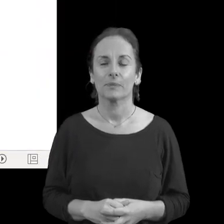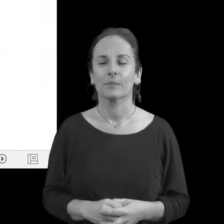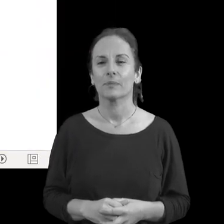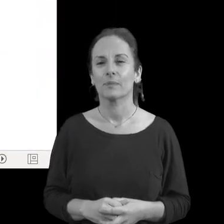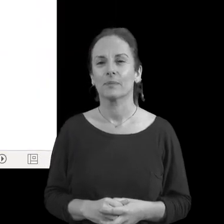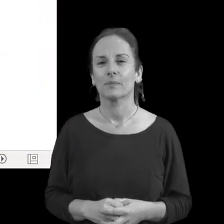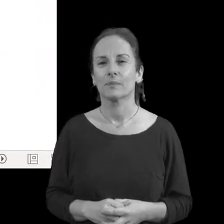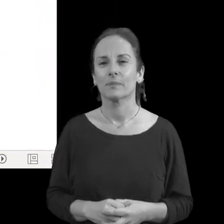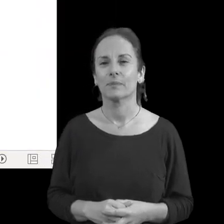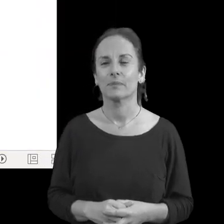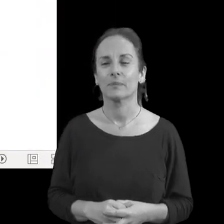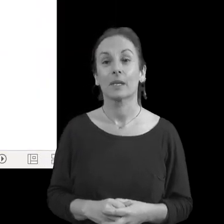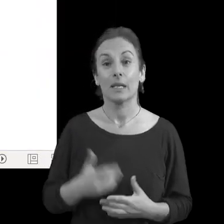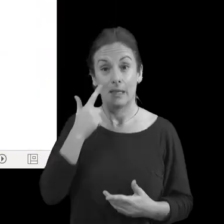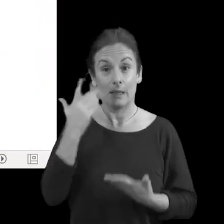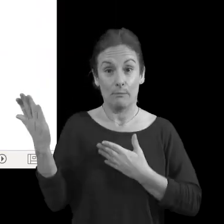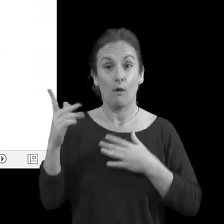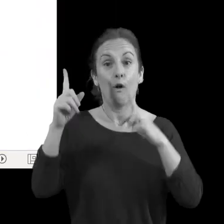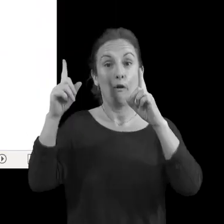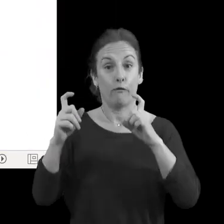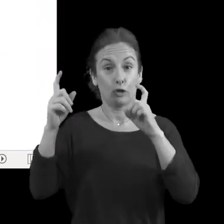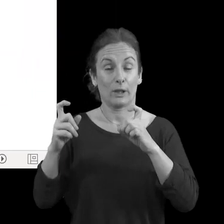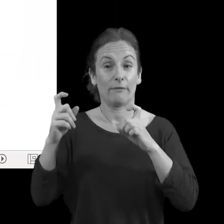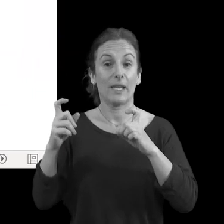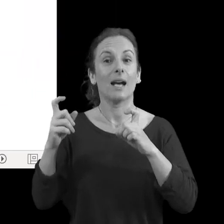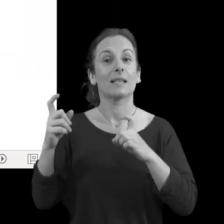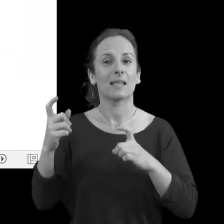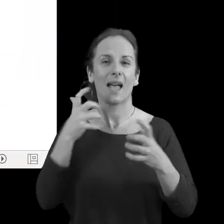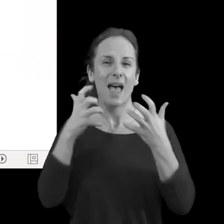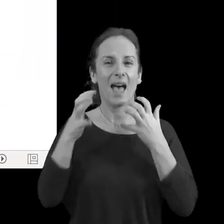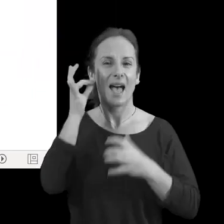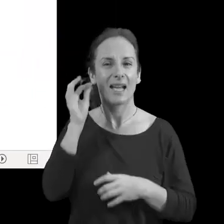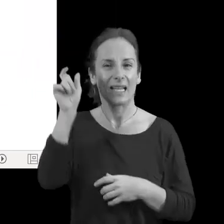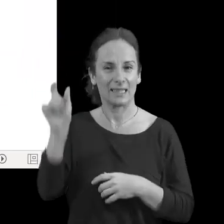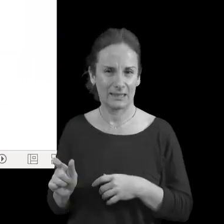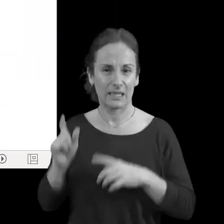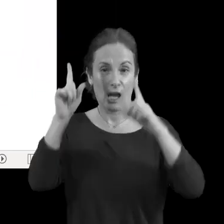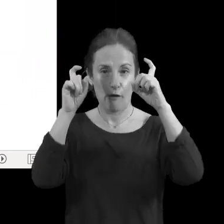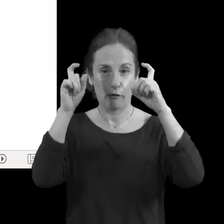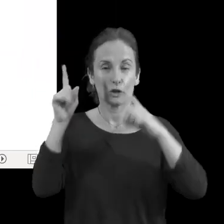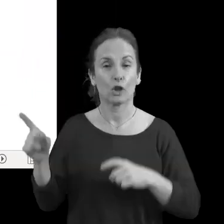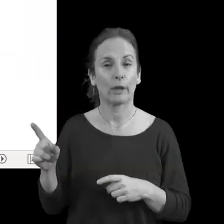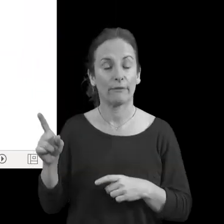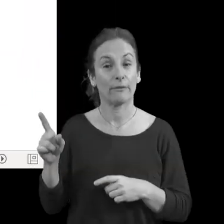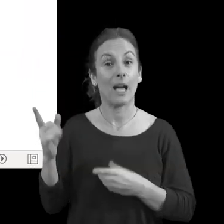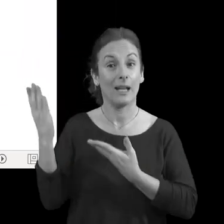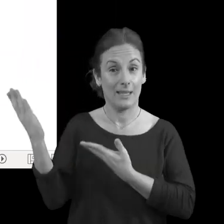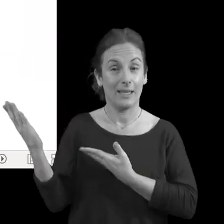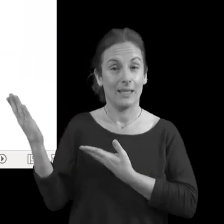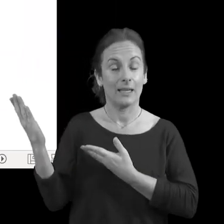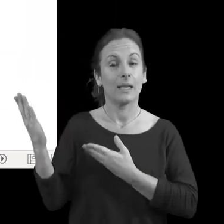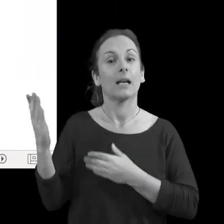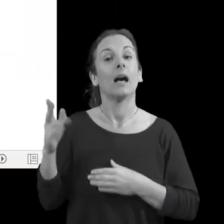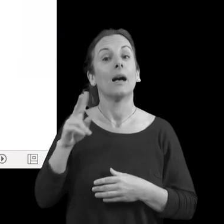aquí también estas fotografías de esta artista, fotógrafa, que es Sanel Moholy,